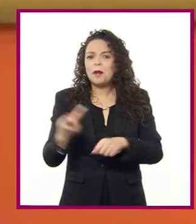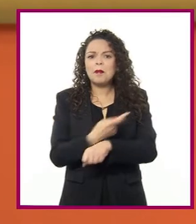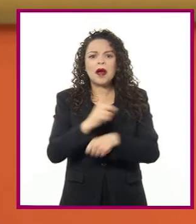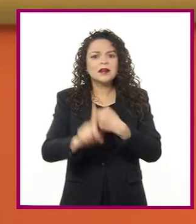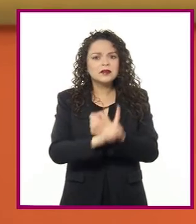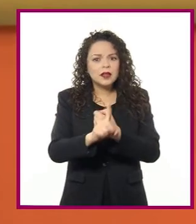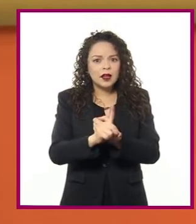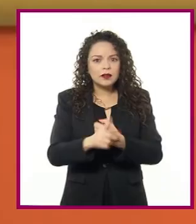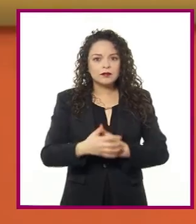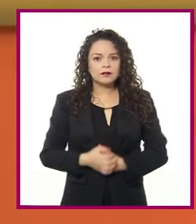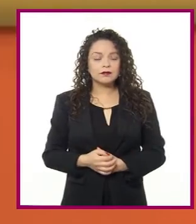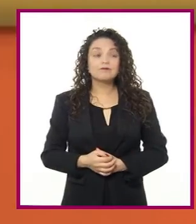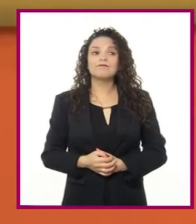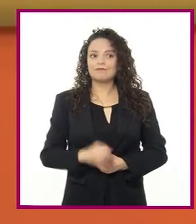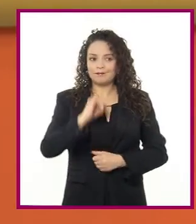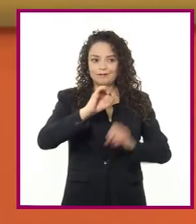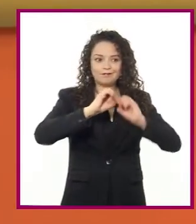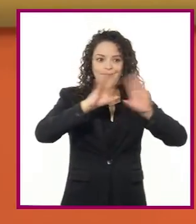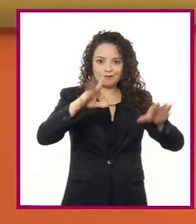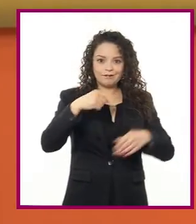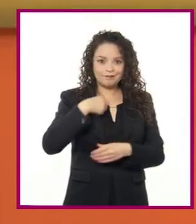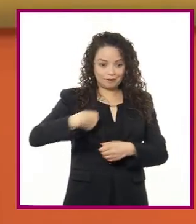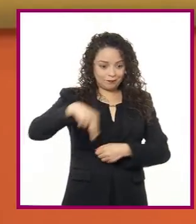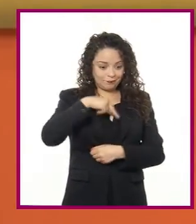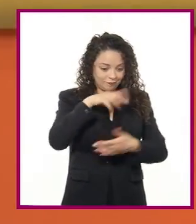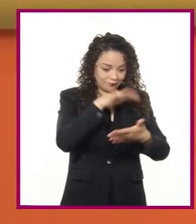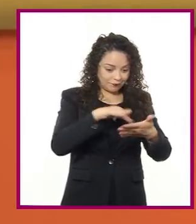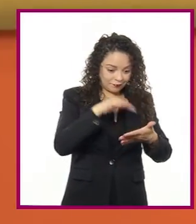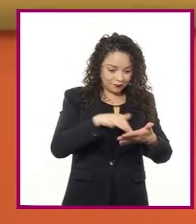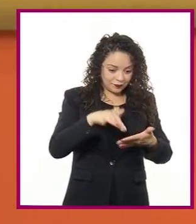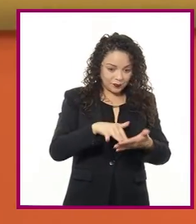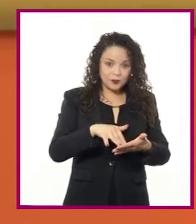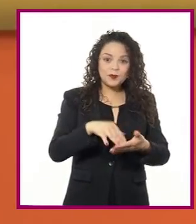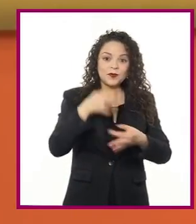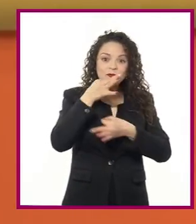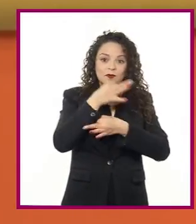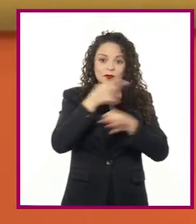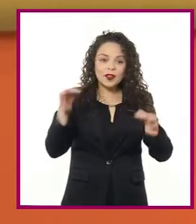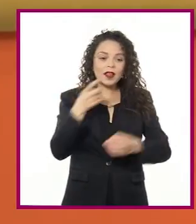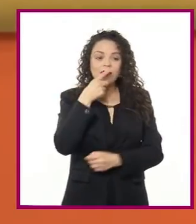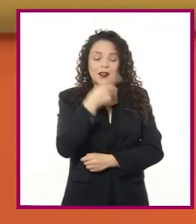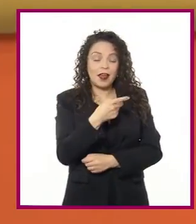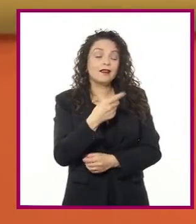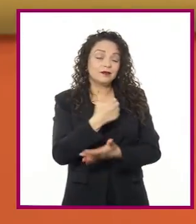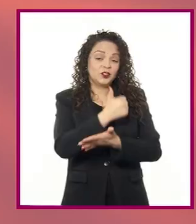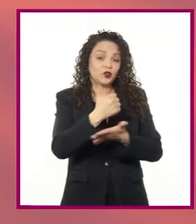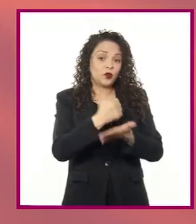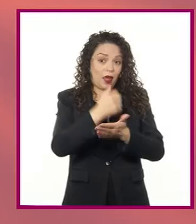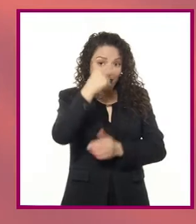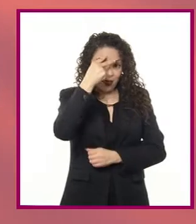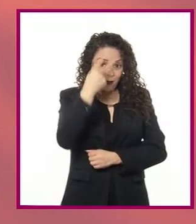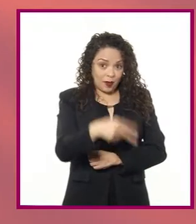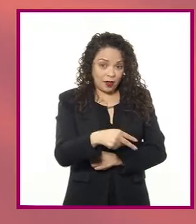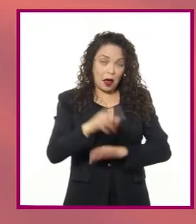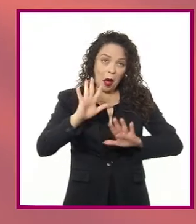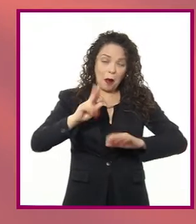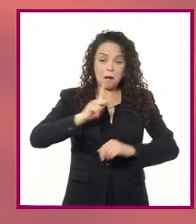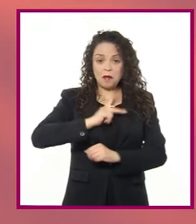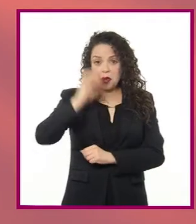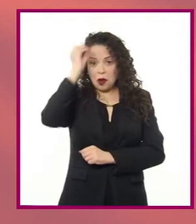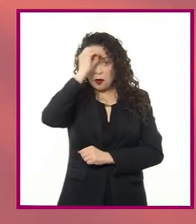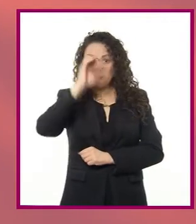en la nota que leímos eso está muy claro, en la Ciudad de México. Pienso que nuestro primer escenario puede